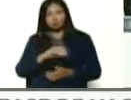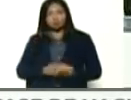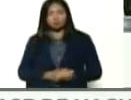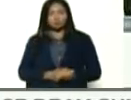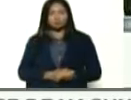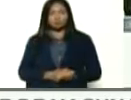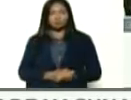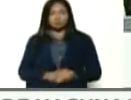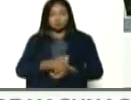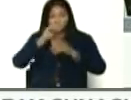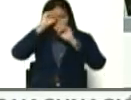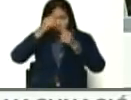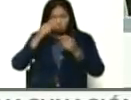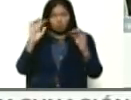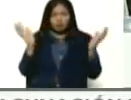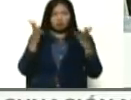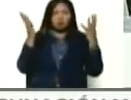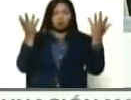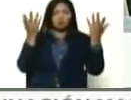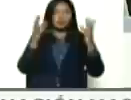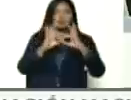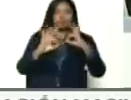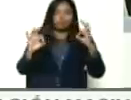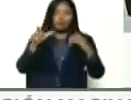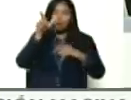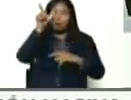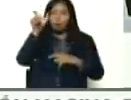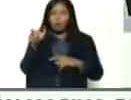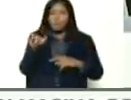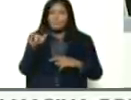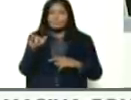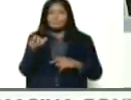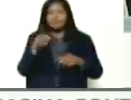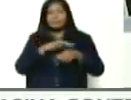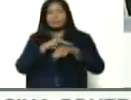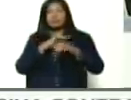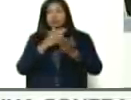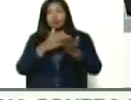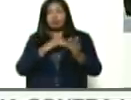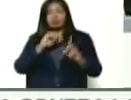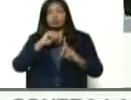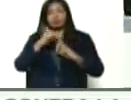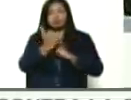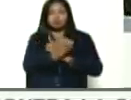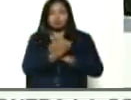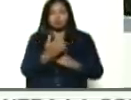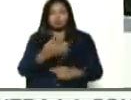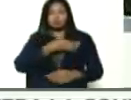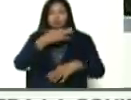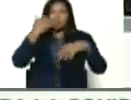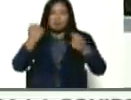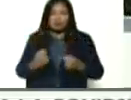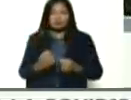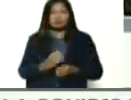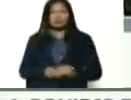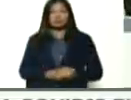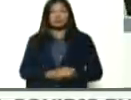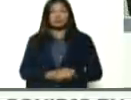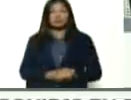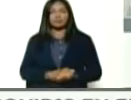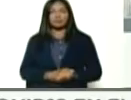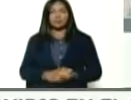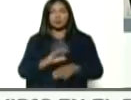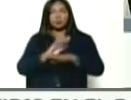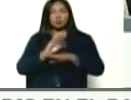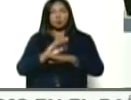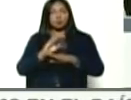honor y gloria eterna a ese gran ecosocialista a ese gran conservacionista ese